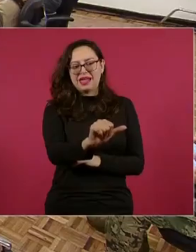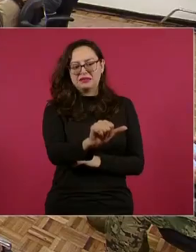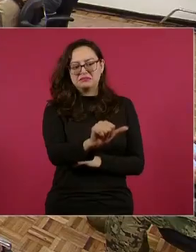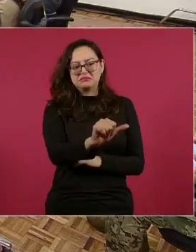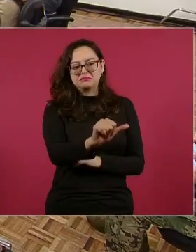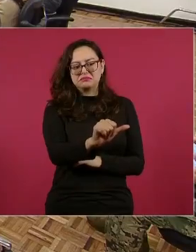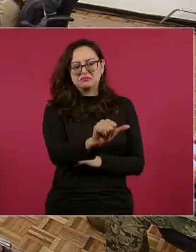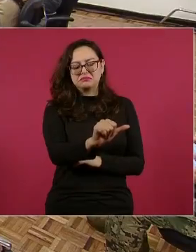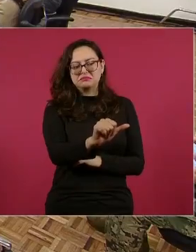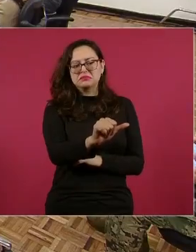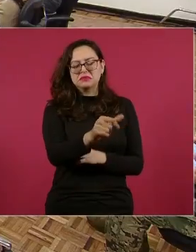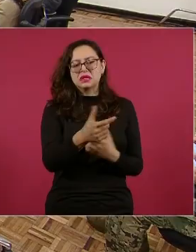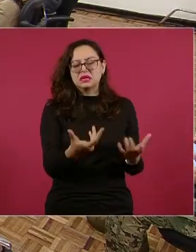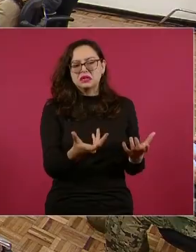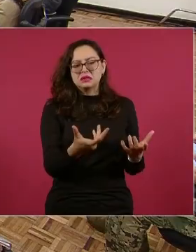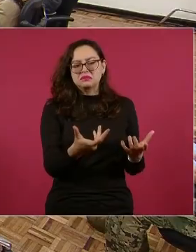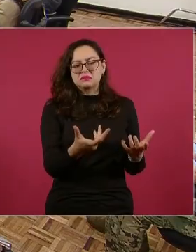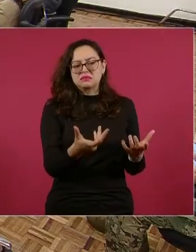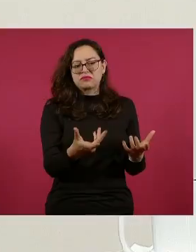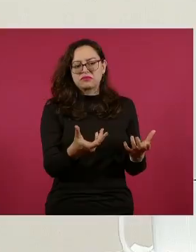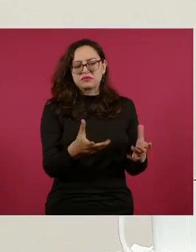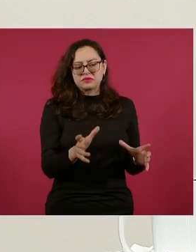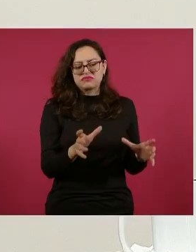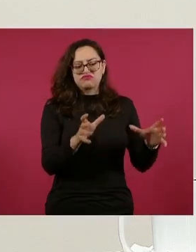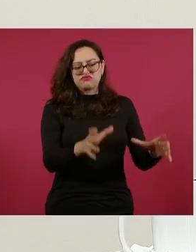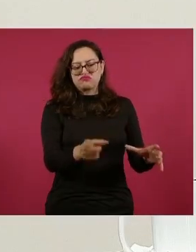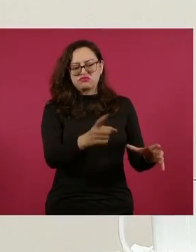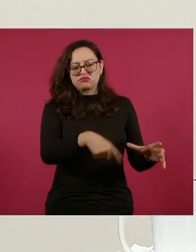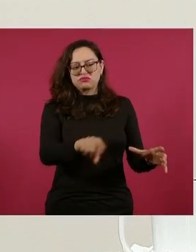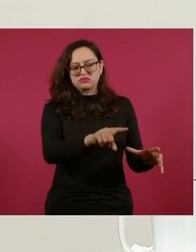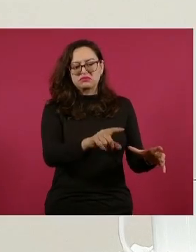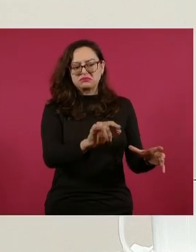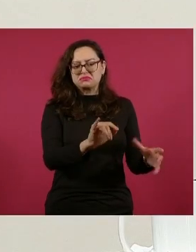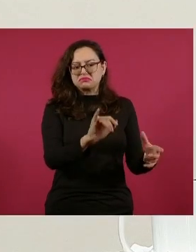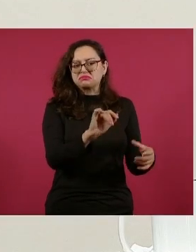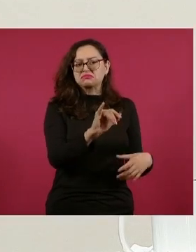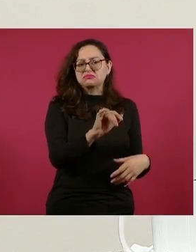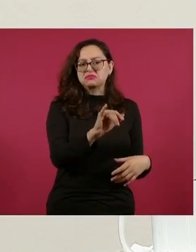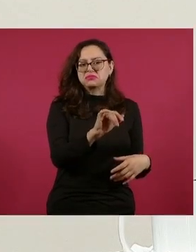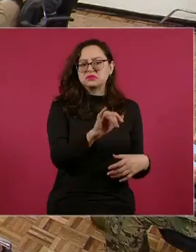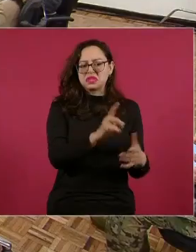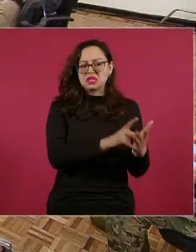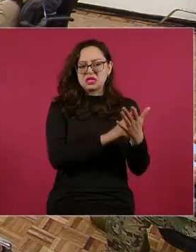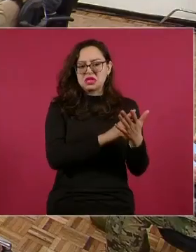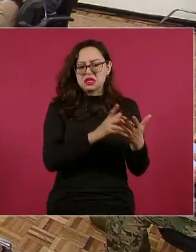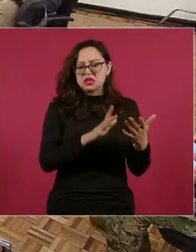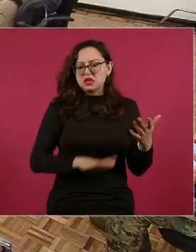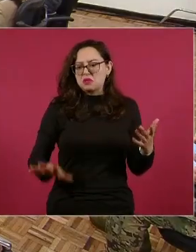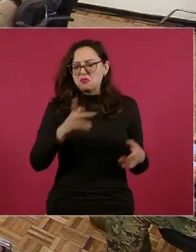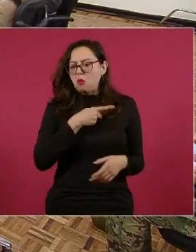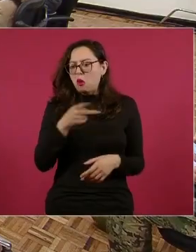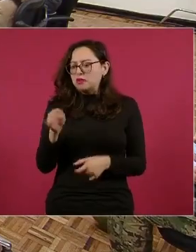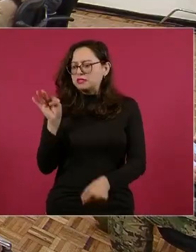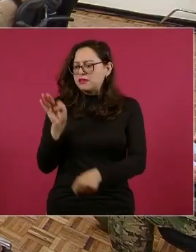jesuitas que han olvidado pues la defensa de los pobres,